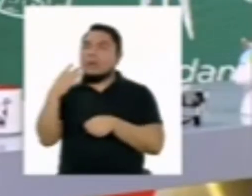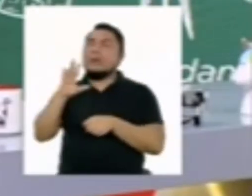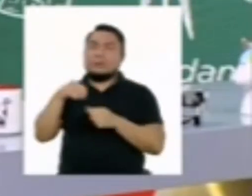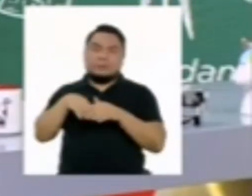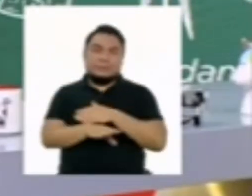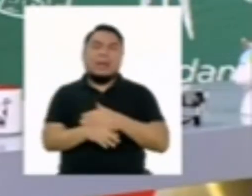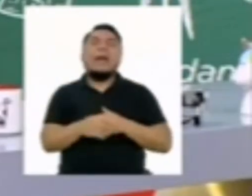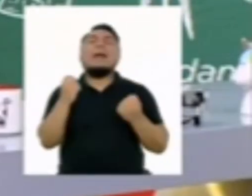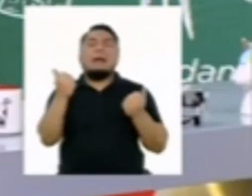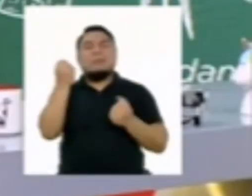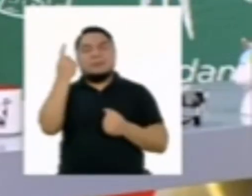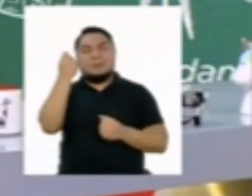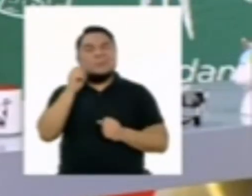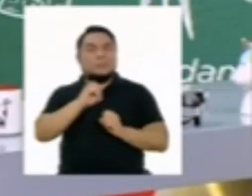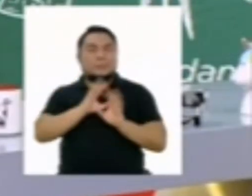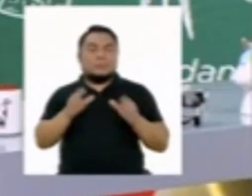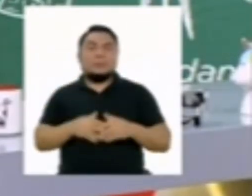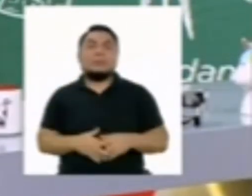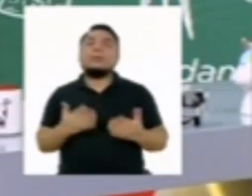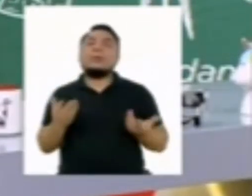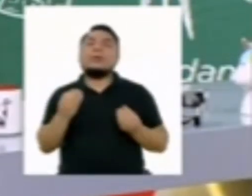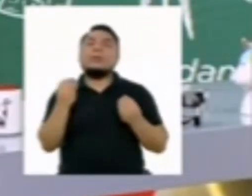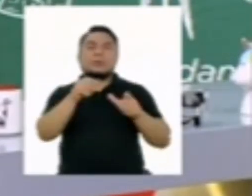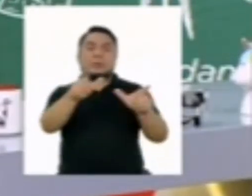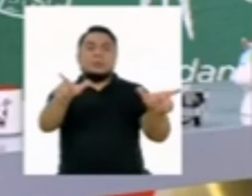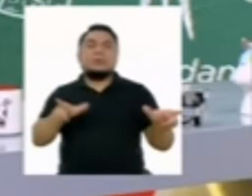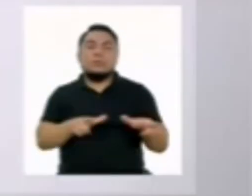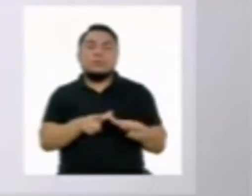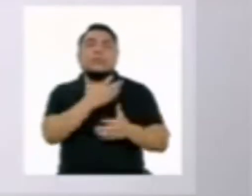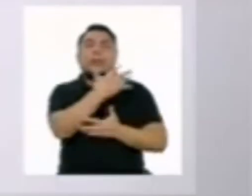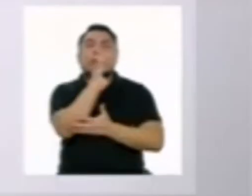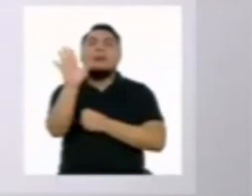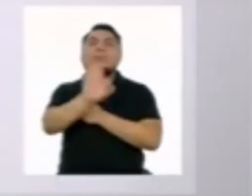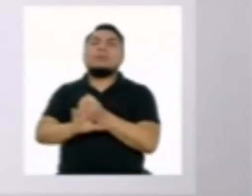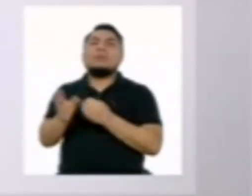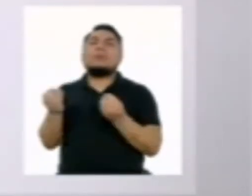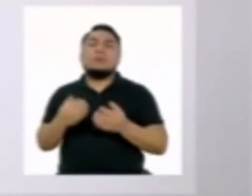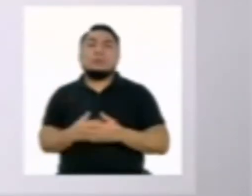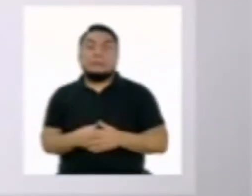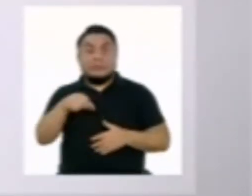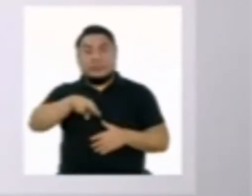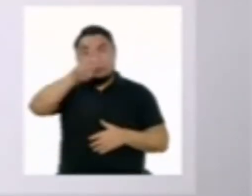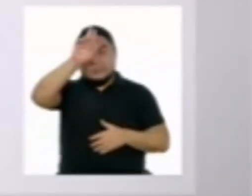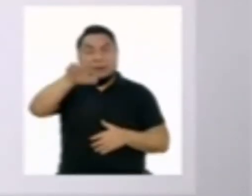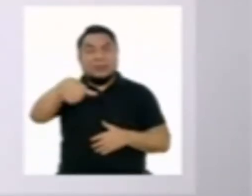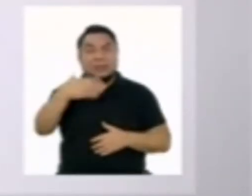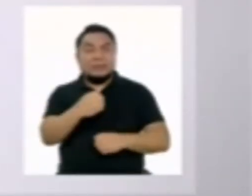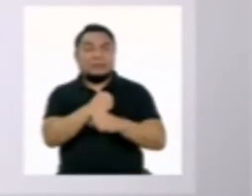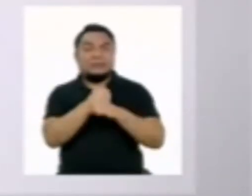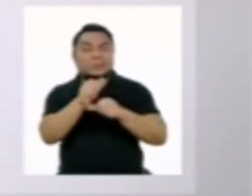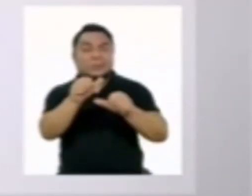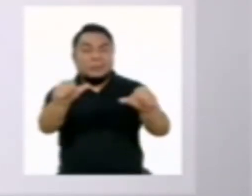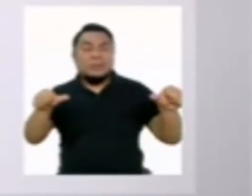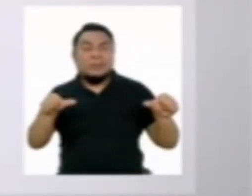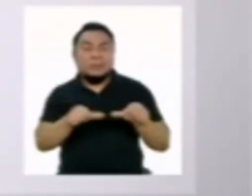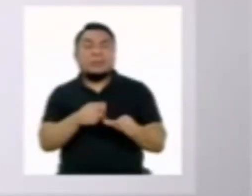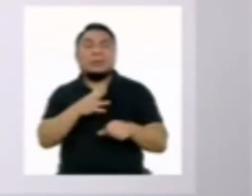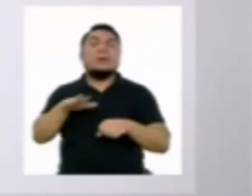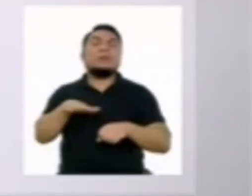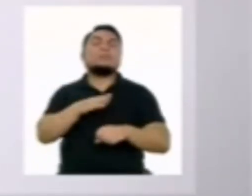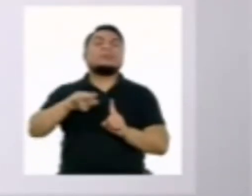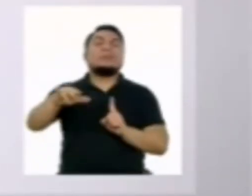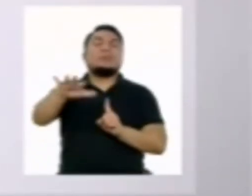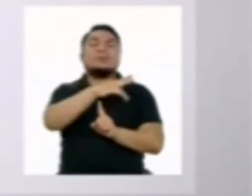todas maneras. ¿Y cómo funcionan las áreas naturales protegidas? En Perú hay un sistema nacional de áreas naturales